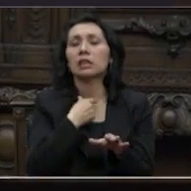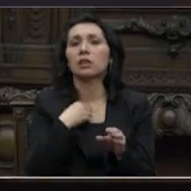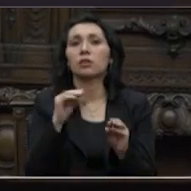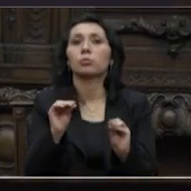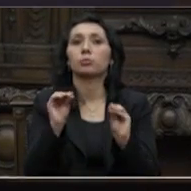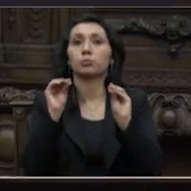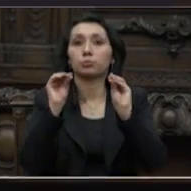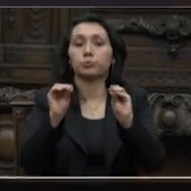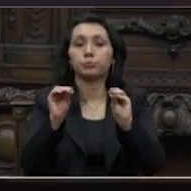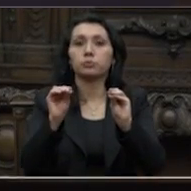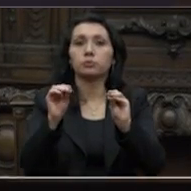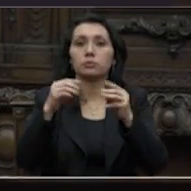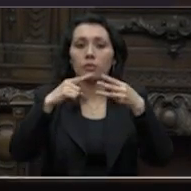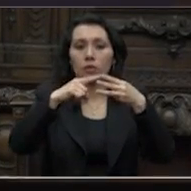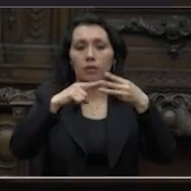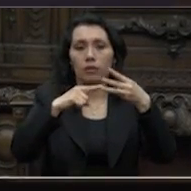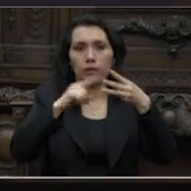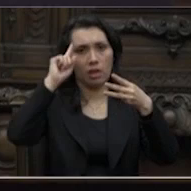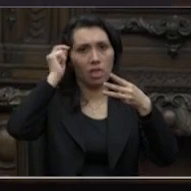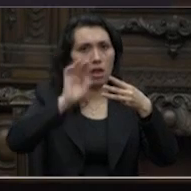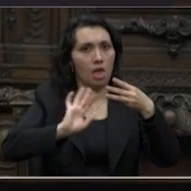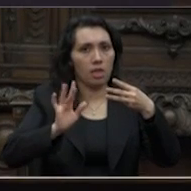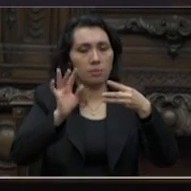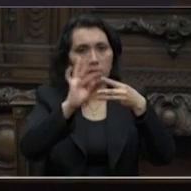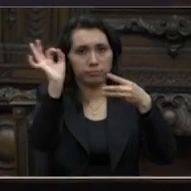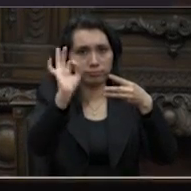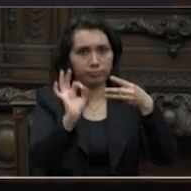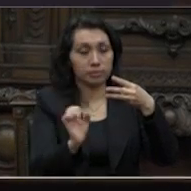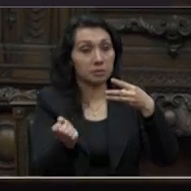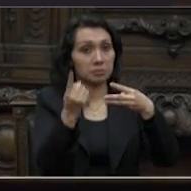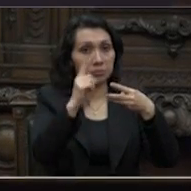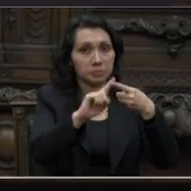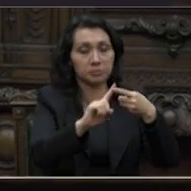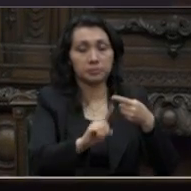colocar tres ideas nada más. Primero decir